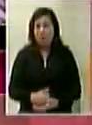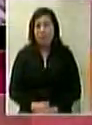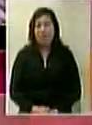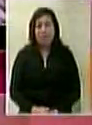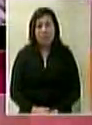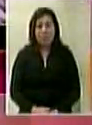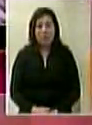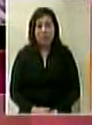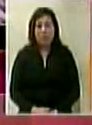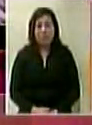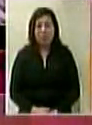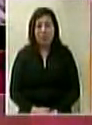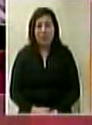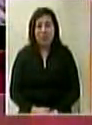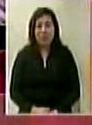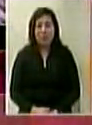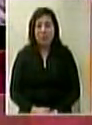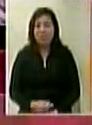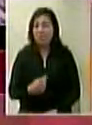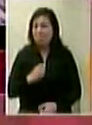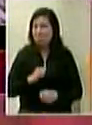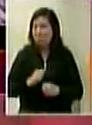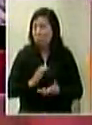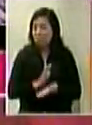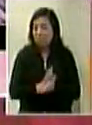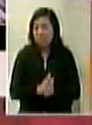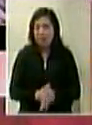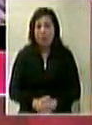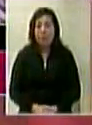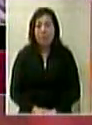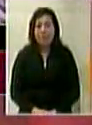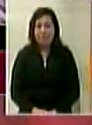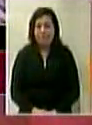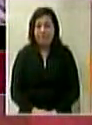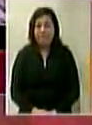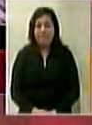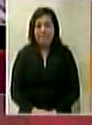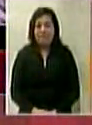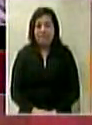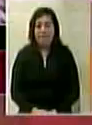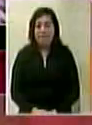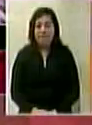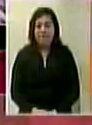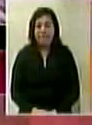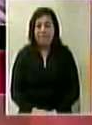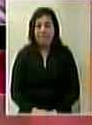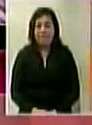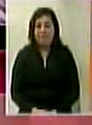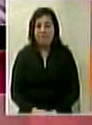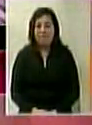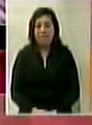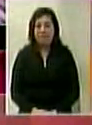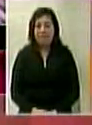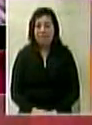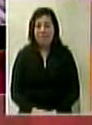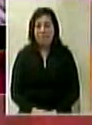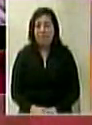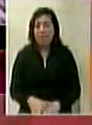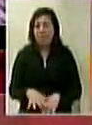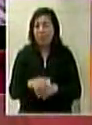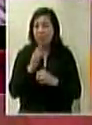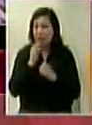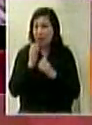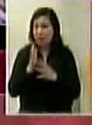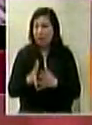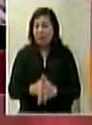bienvenido. No criticaron que hacía política hasta el penal. Hermano de Ollanta Humala lo trata de